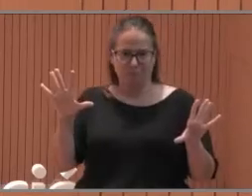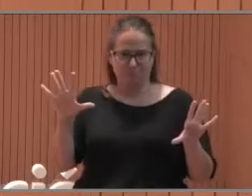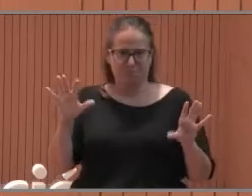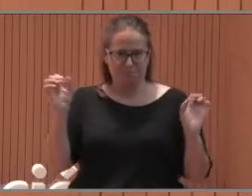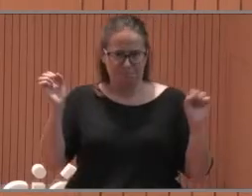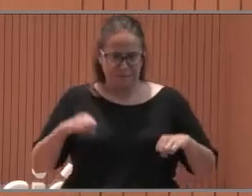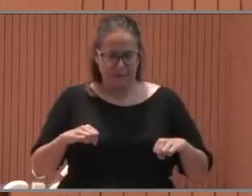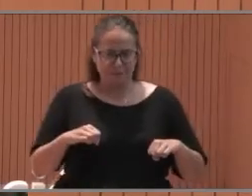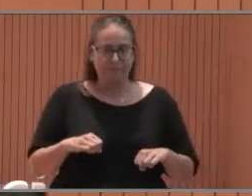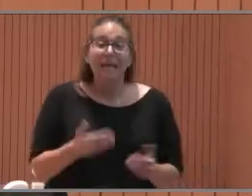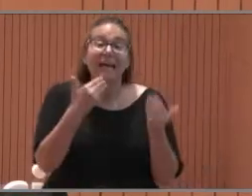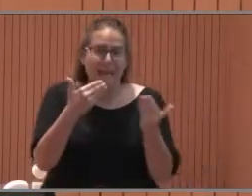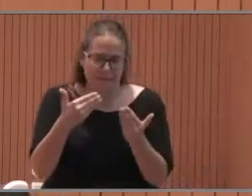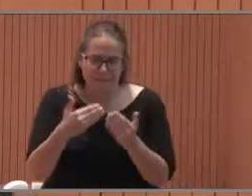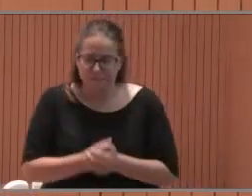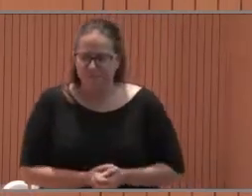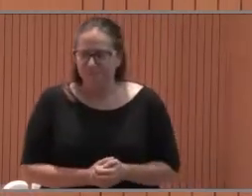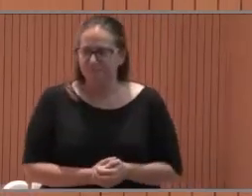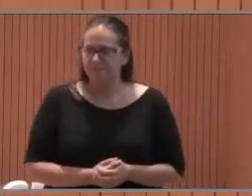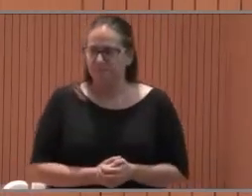aclararán. Gracias a todos.